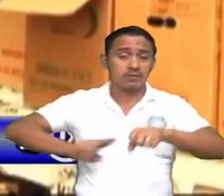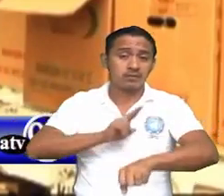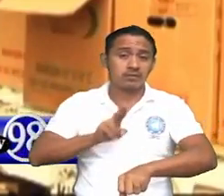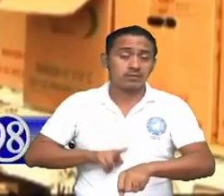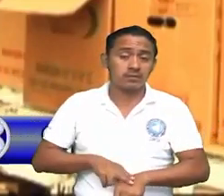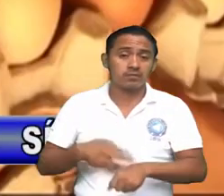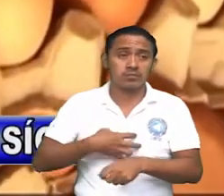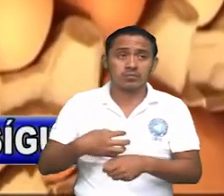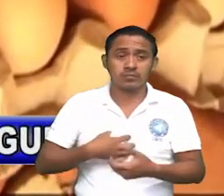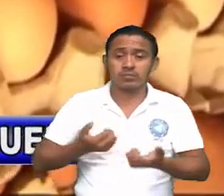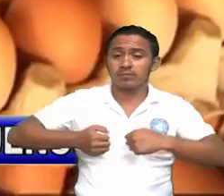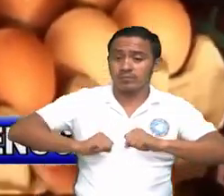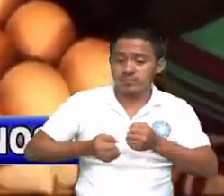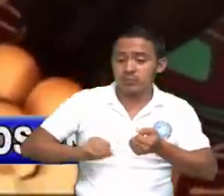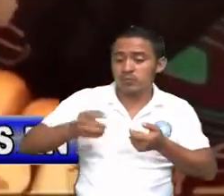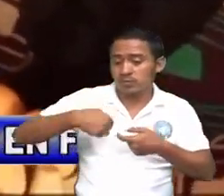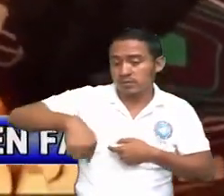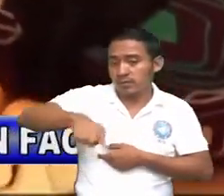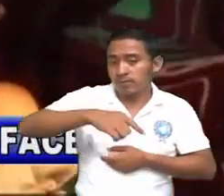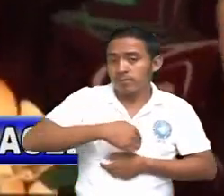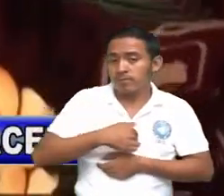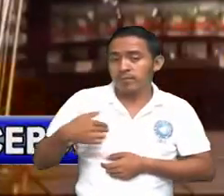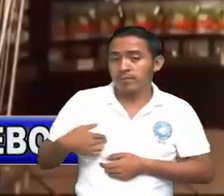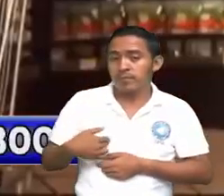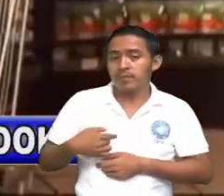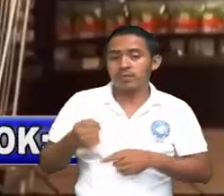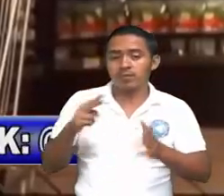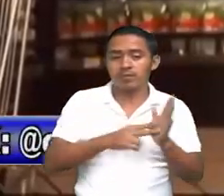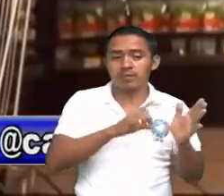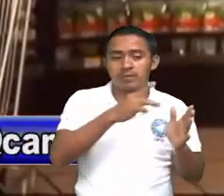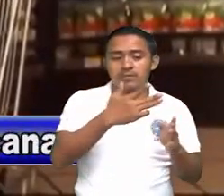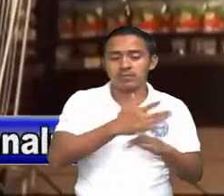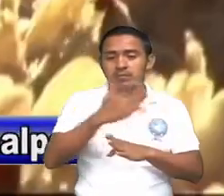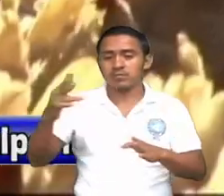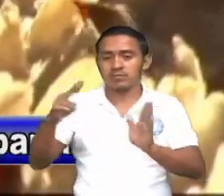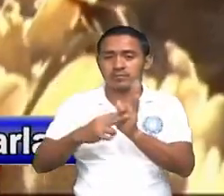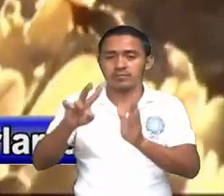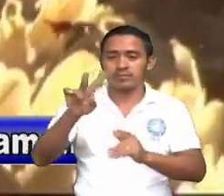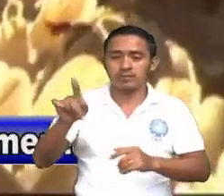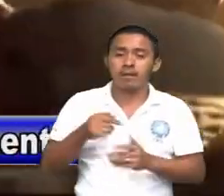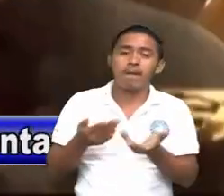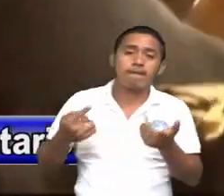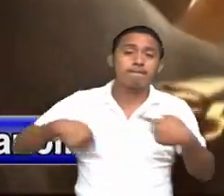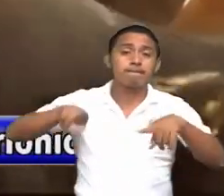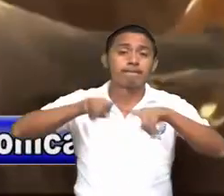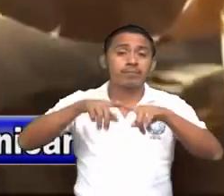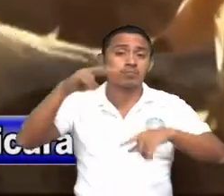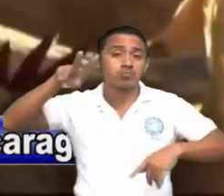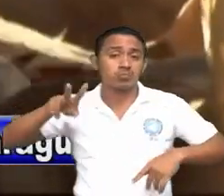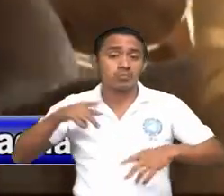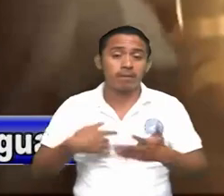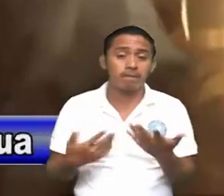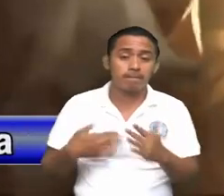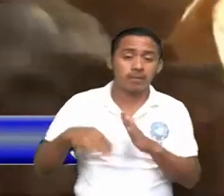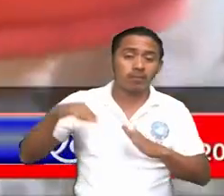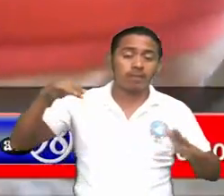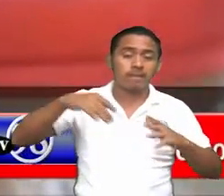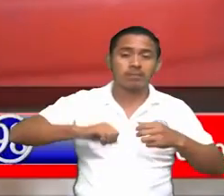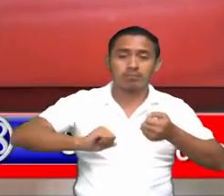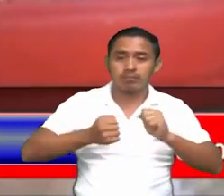de la Crianza de Aves de Patio 2019-2021 tiene como objetivo duplicar la producción de carne de pollo y de